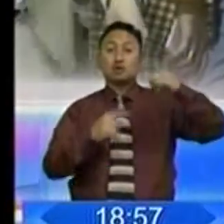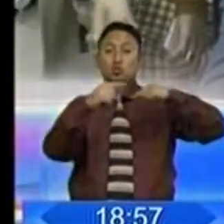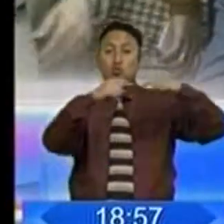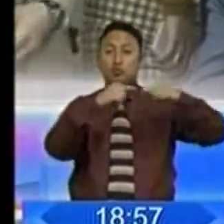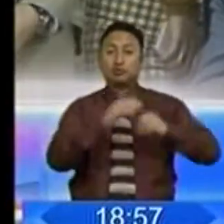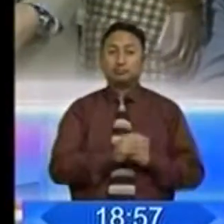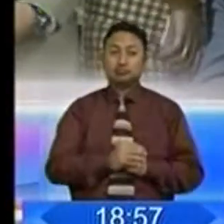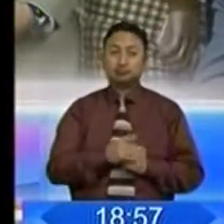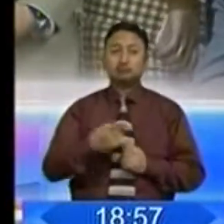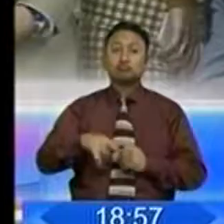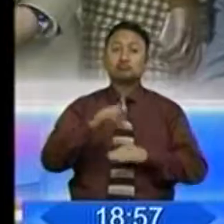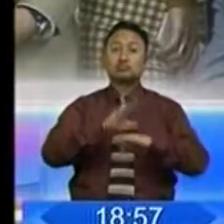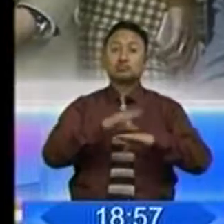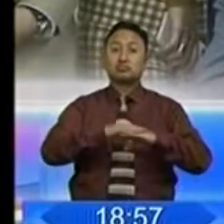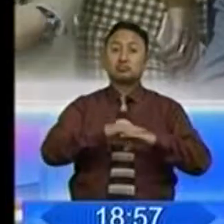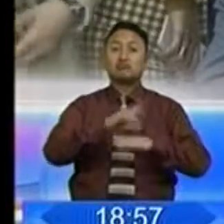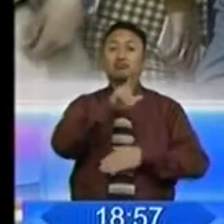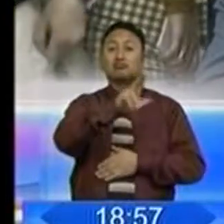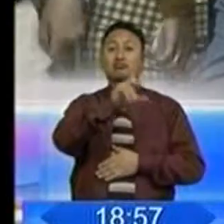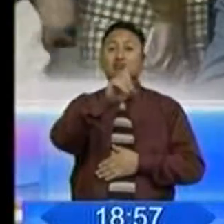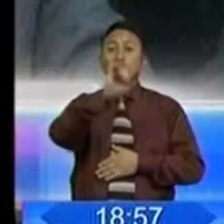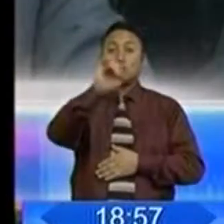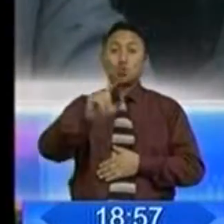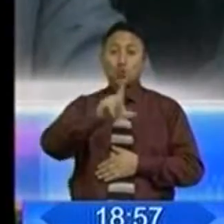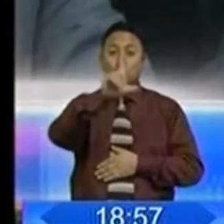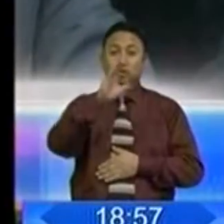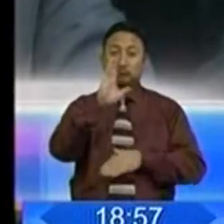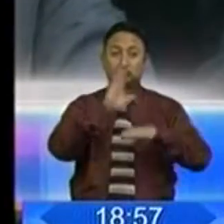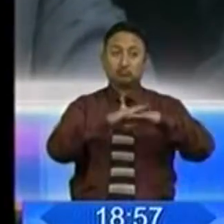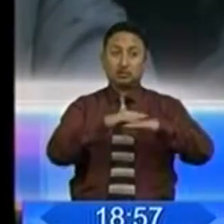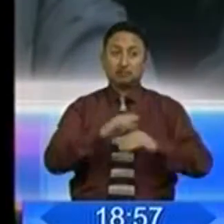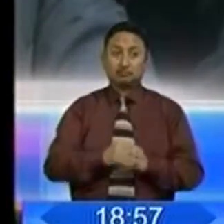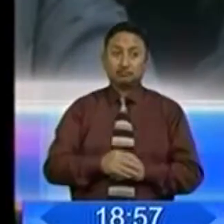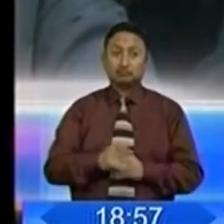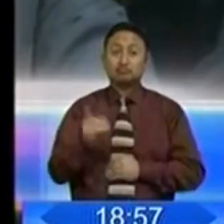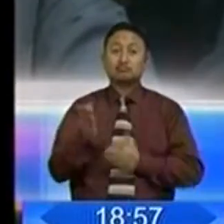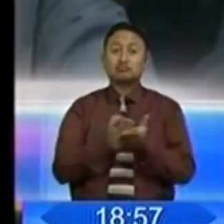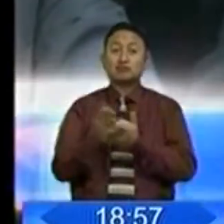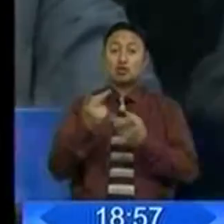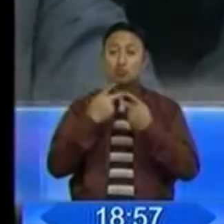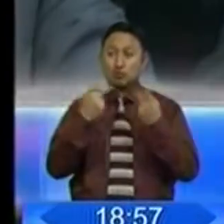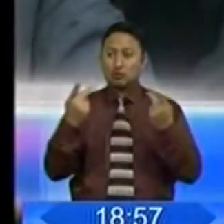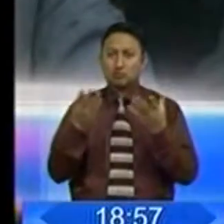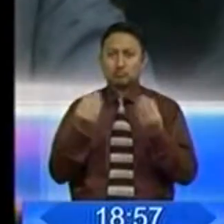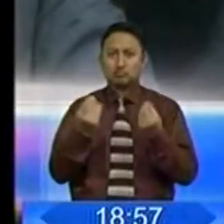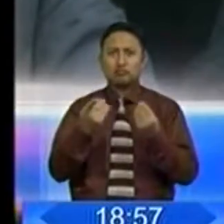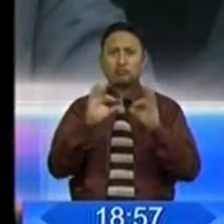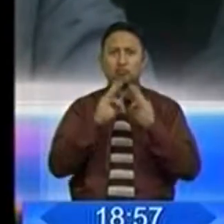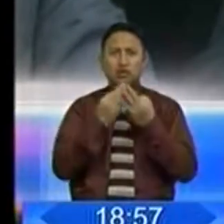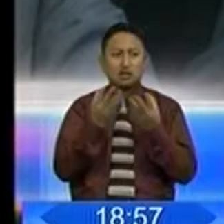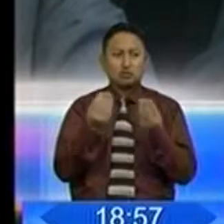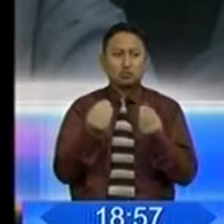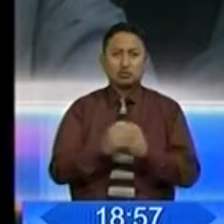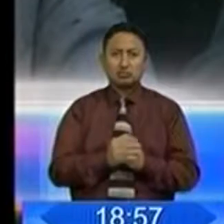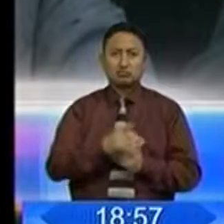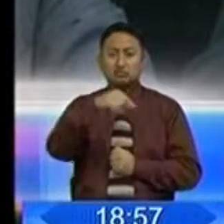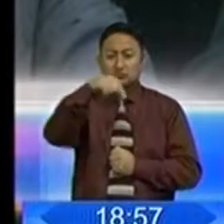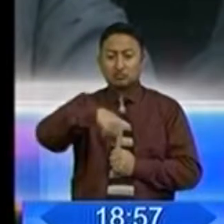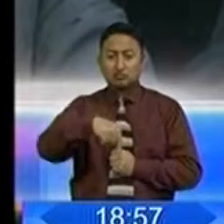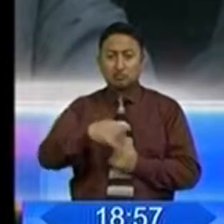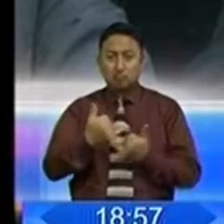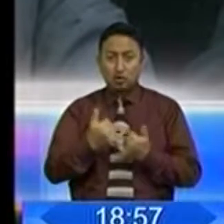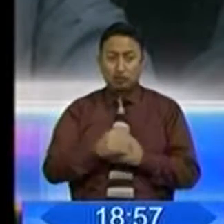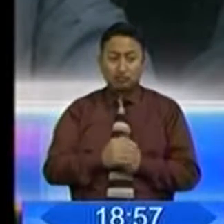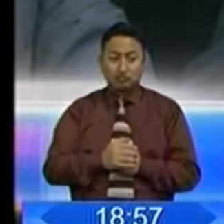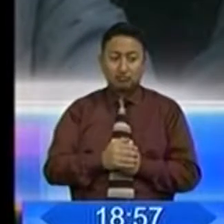La notificación les llegó la noche del 31 de julio. Son muchos servidores públicos, son muchas familias que han sido topados